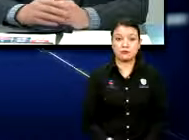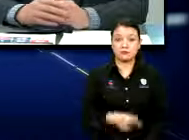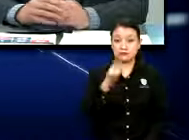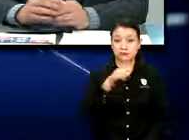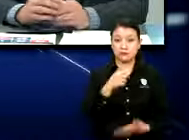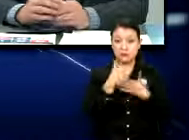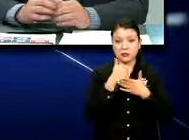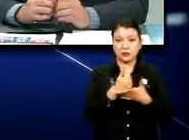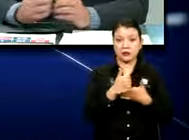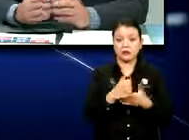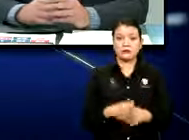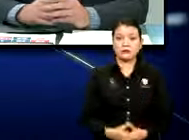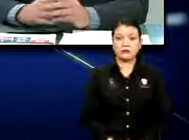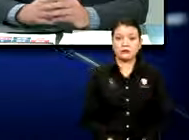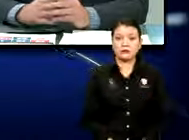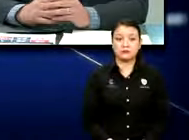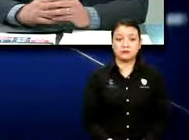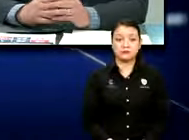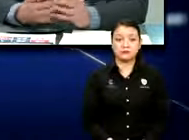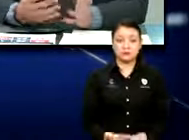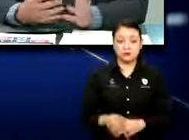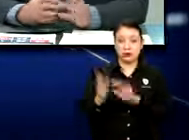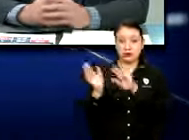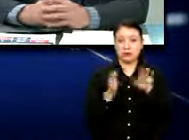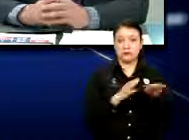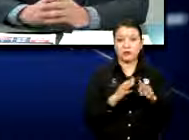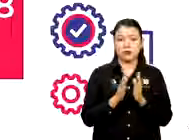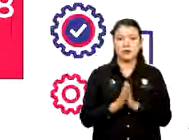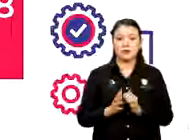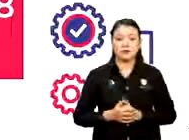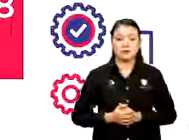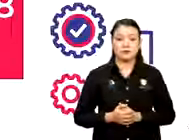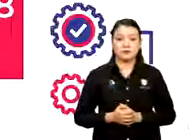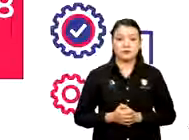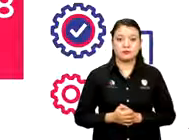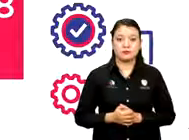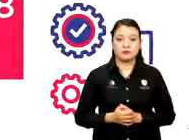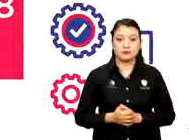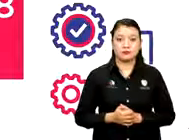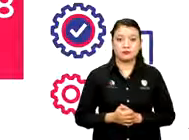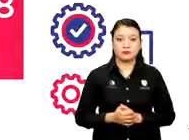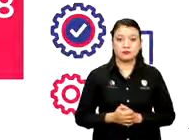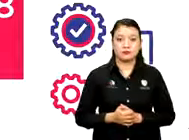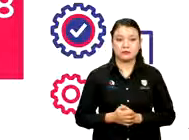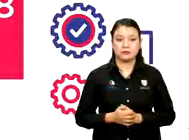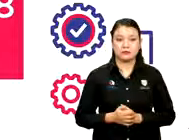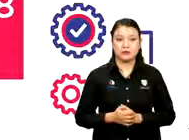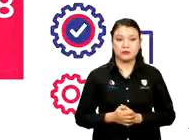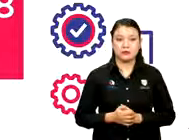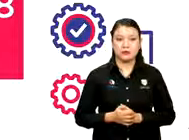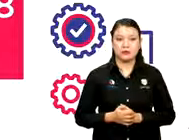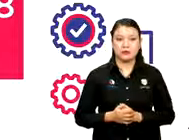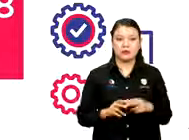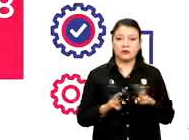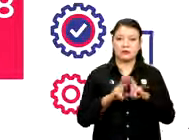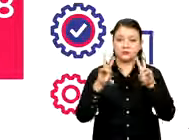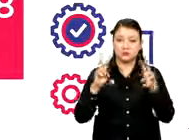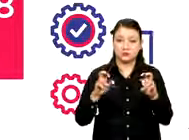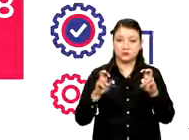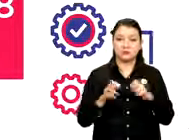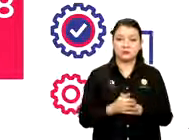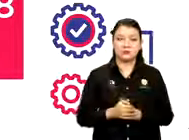lámina para no ahondar más en el tema tal y como lo expuso la secretaria vargas en el tema y en el caso concreto de